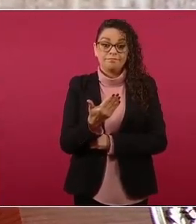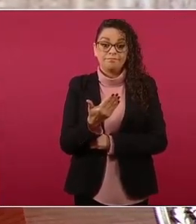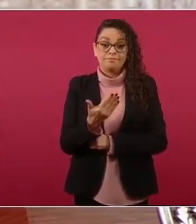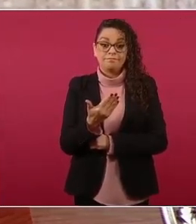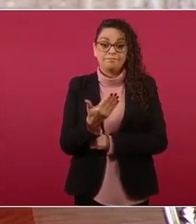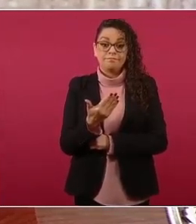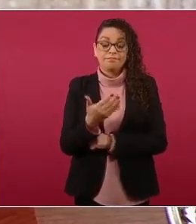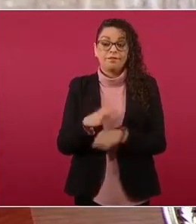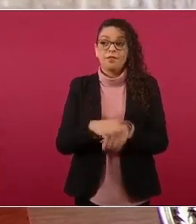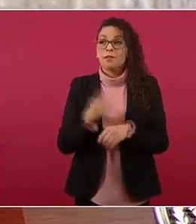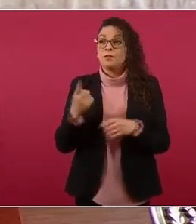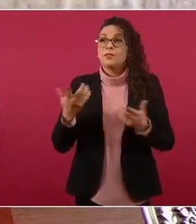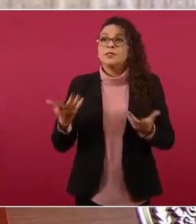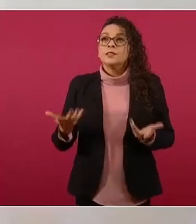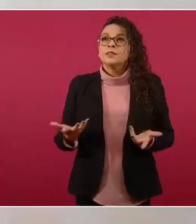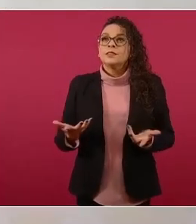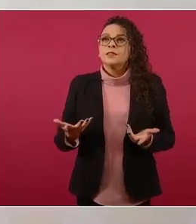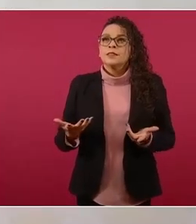de más de un siglo